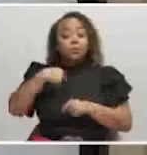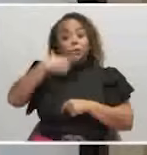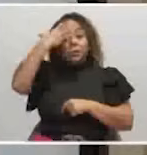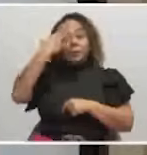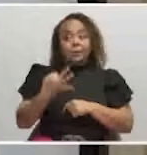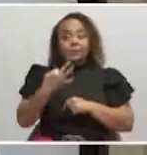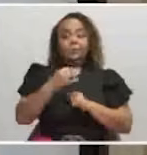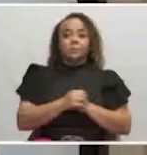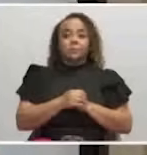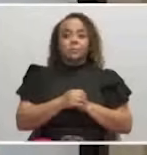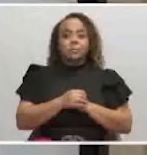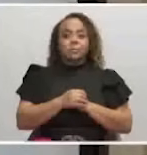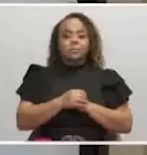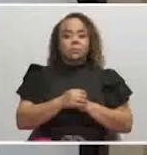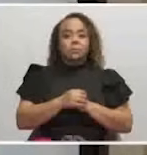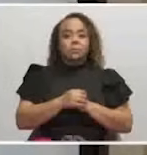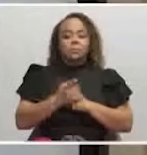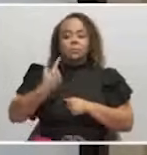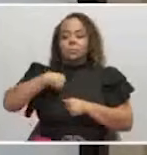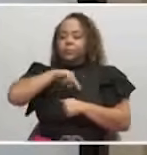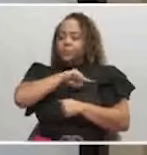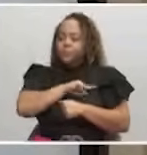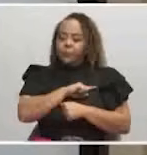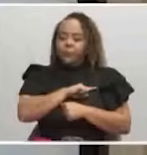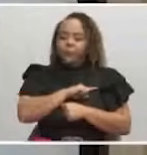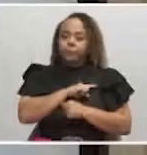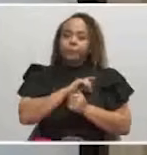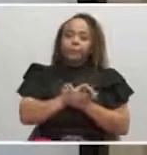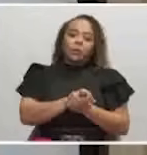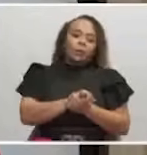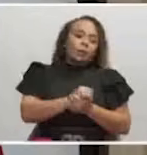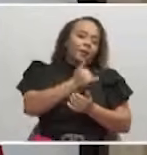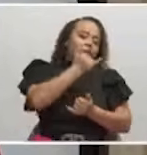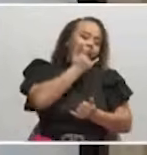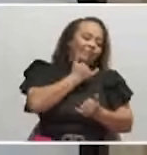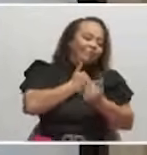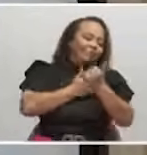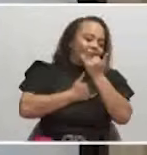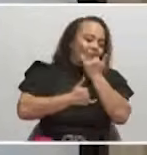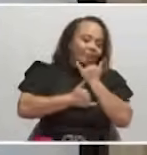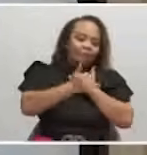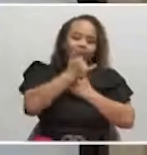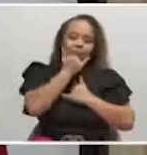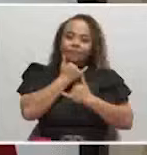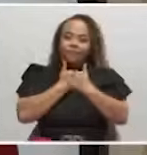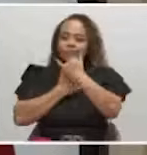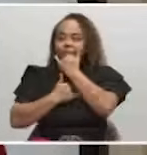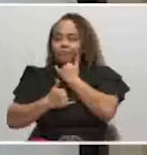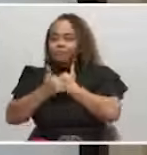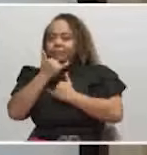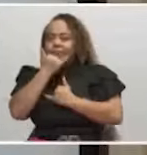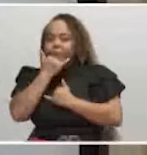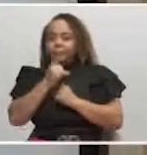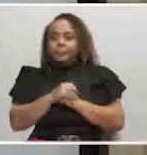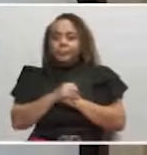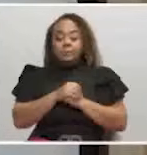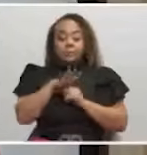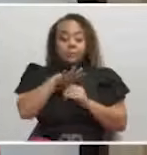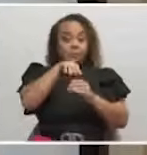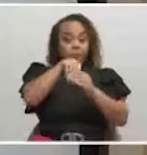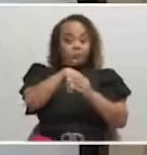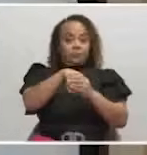que hemos venido cometiendo muchos errores a nivel del